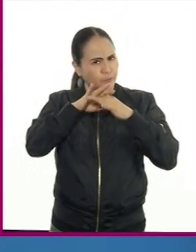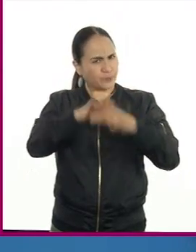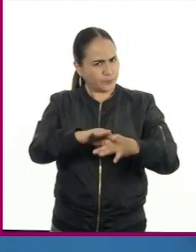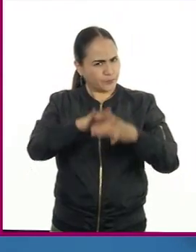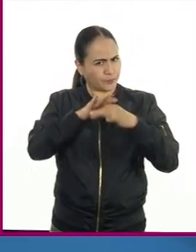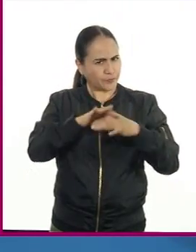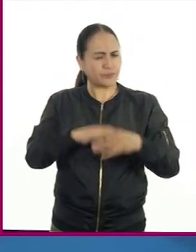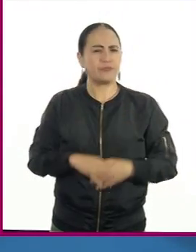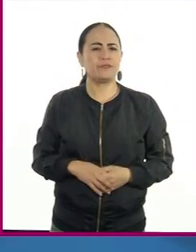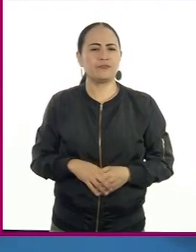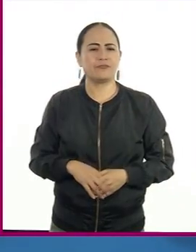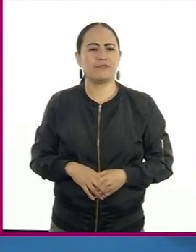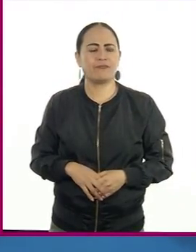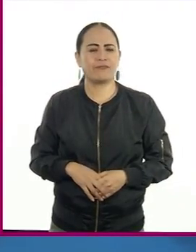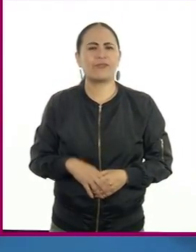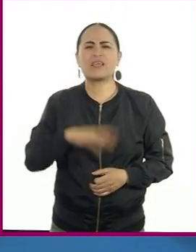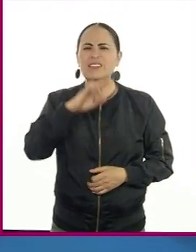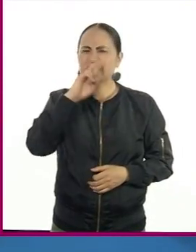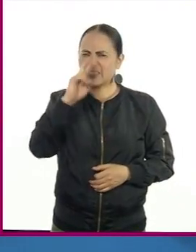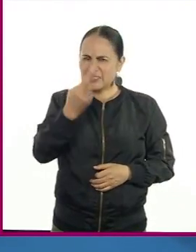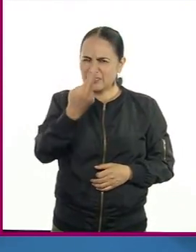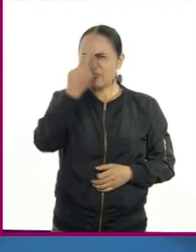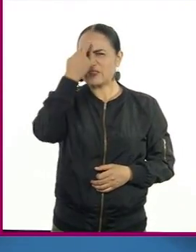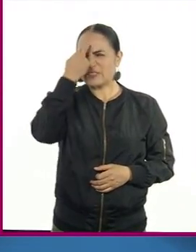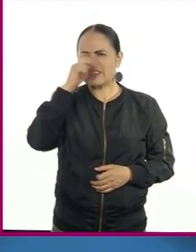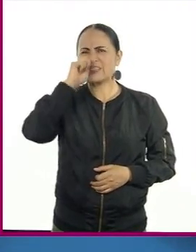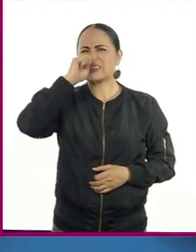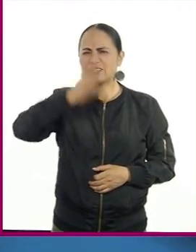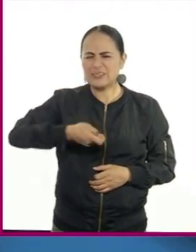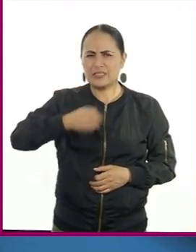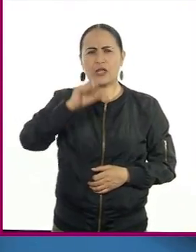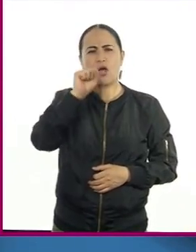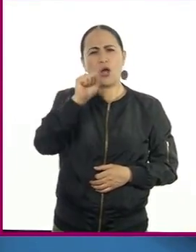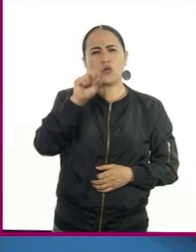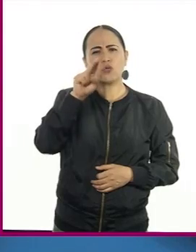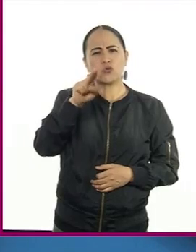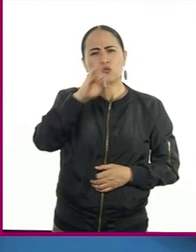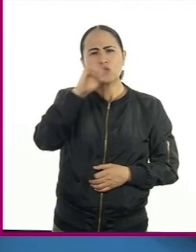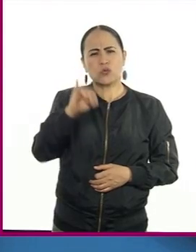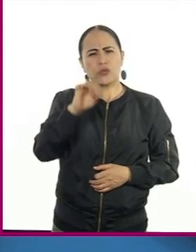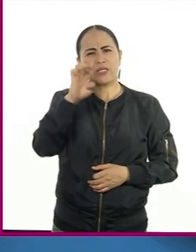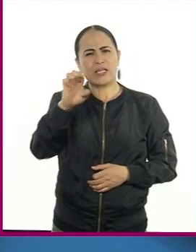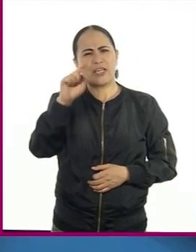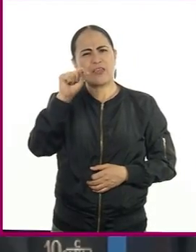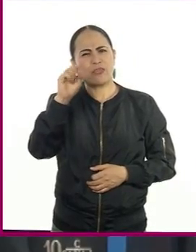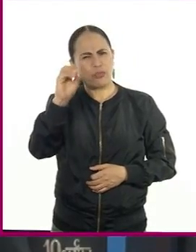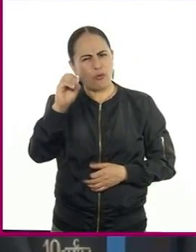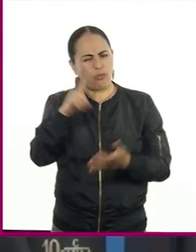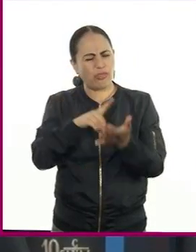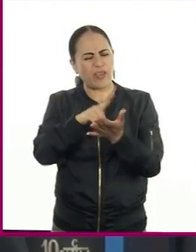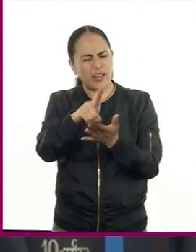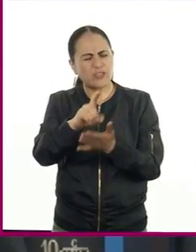parece si recordamos a qué nos referimos con sujeto de derechos?